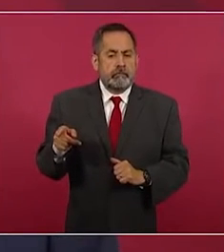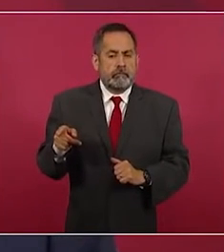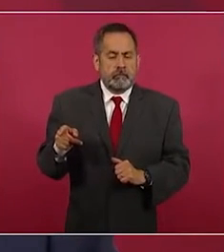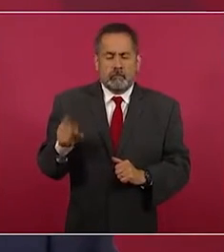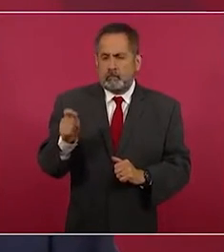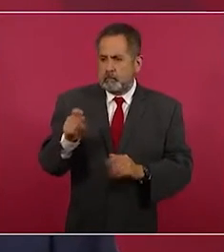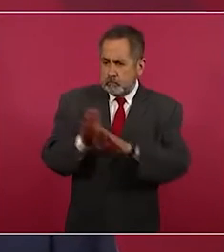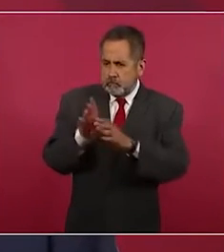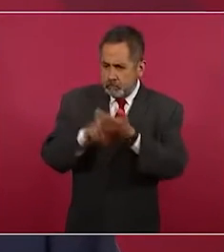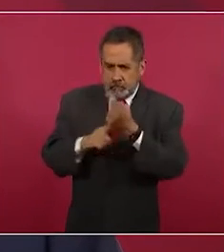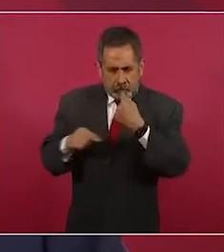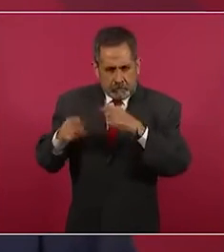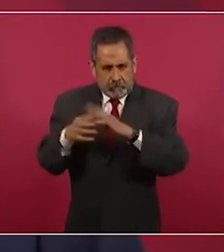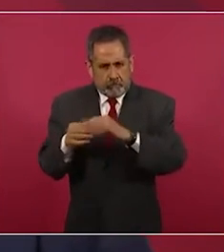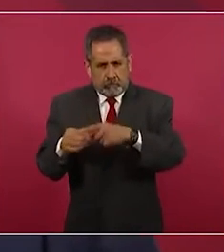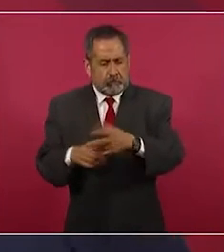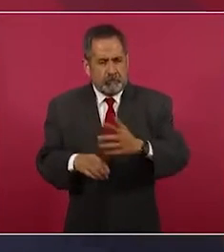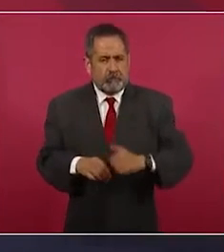lleve a cabo